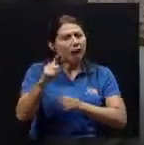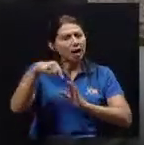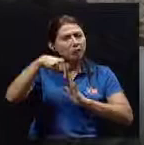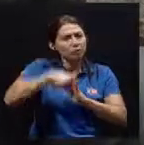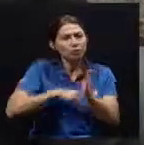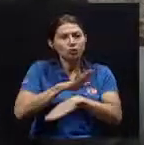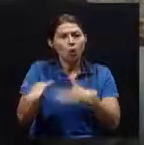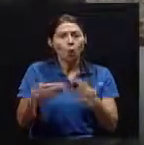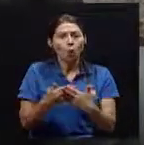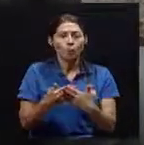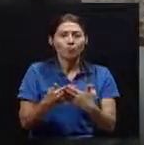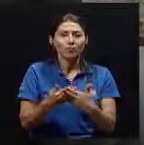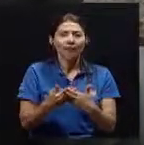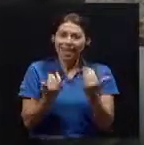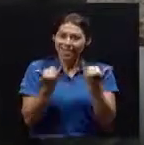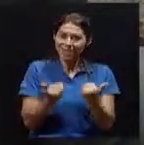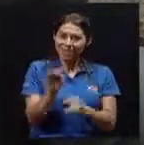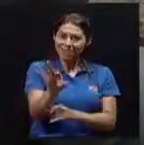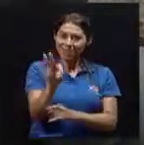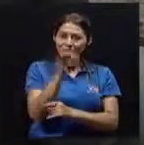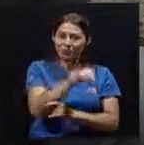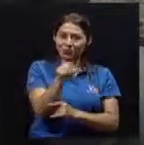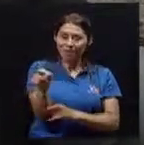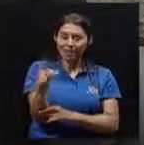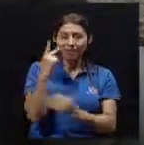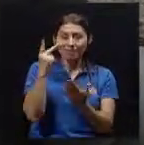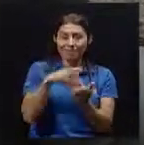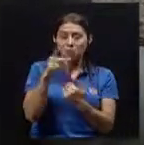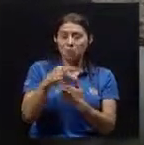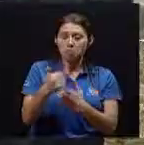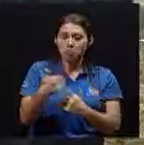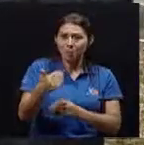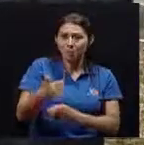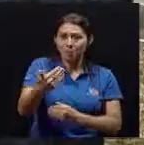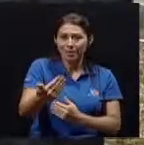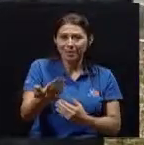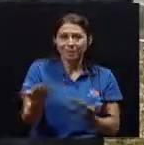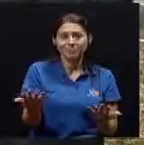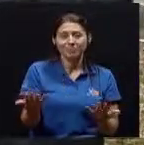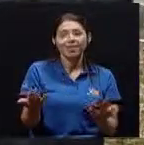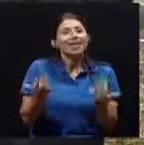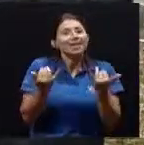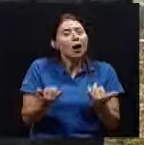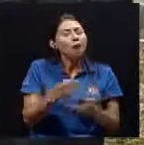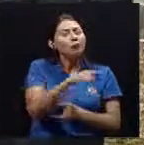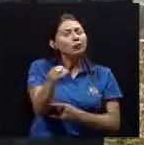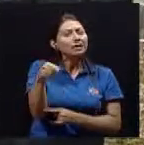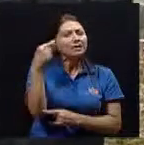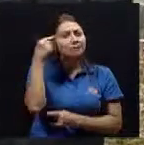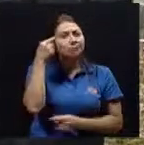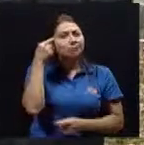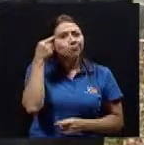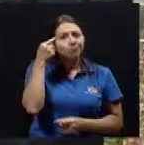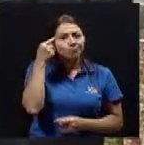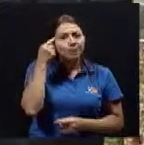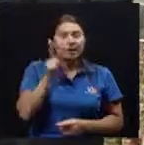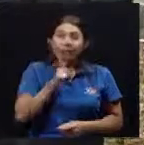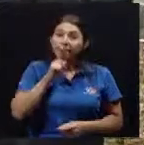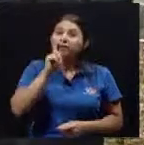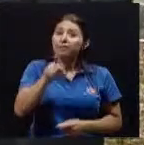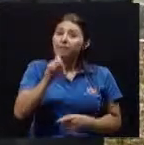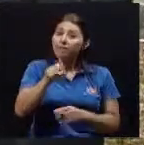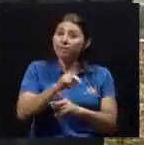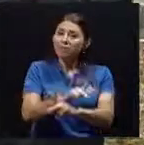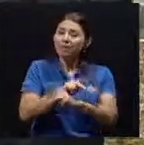Por eso desde ya les hacemos la invitación para que nos puedan acompañar próximamente y al menos dejarlos con una inquietud, ¿verdad? De que definitivamente hay que